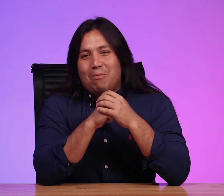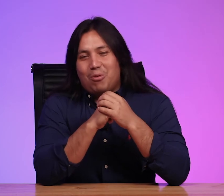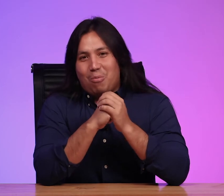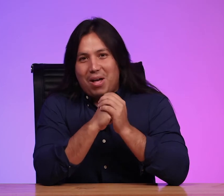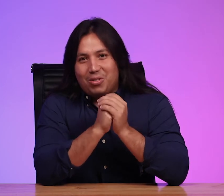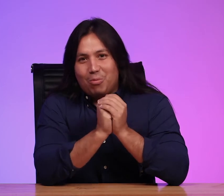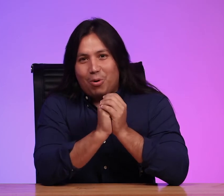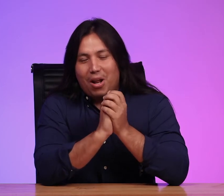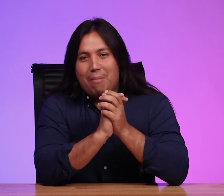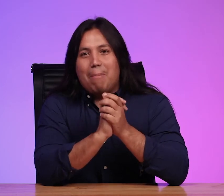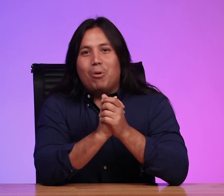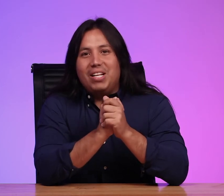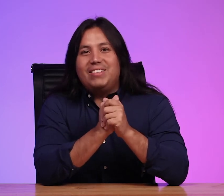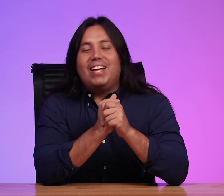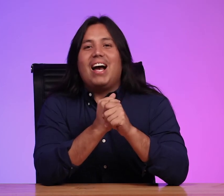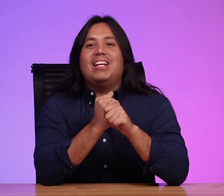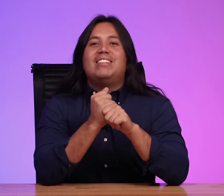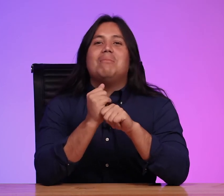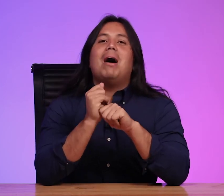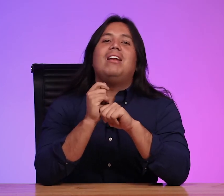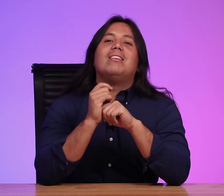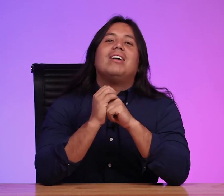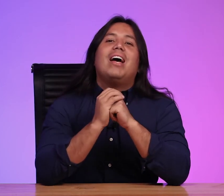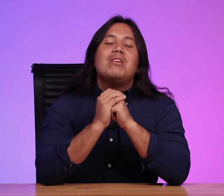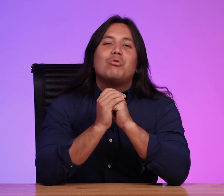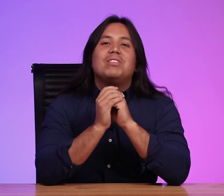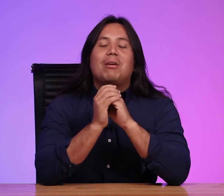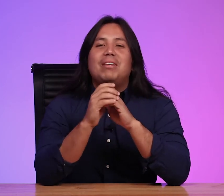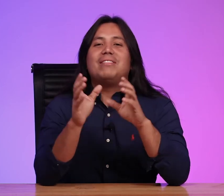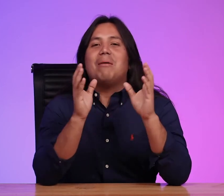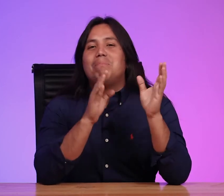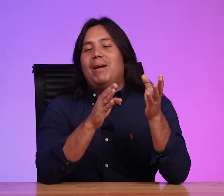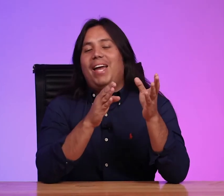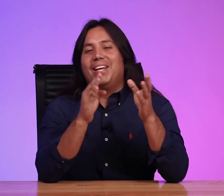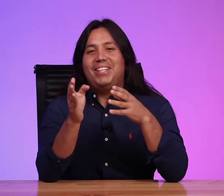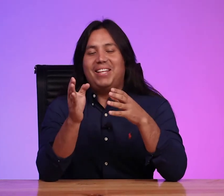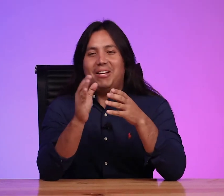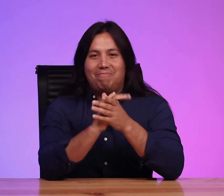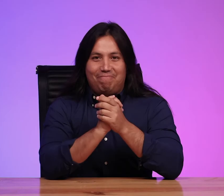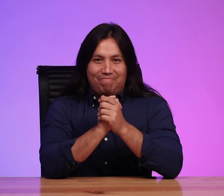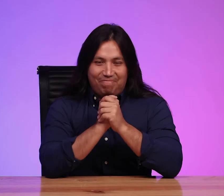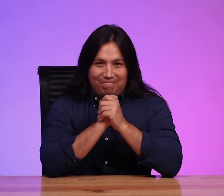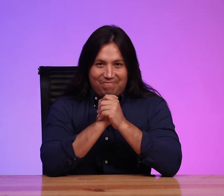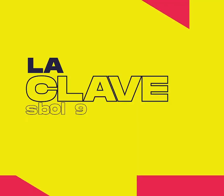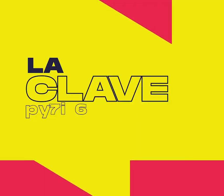Ya regresamos con más de su programa Política y Timbal en su entrevista PT.